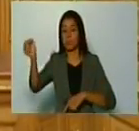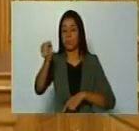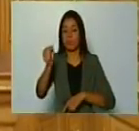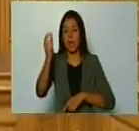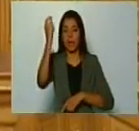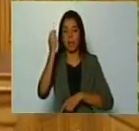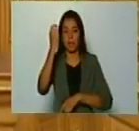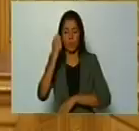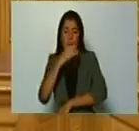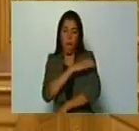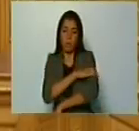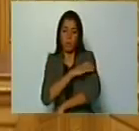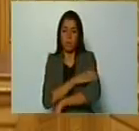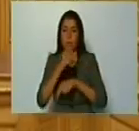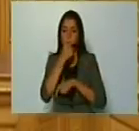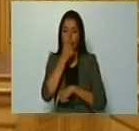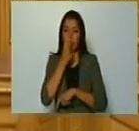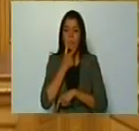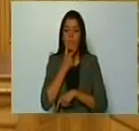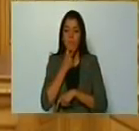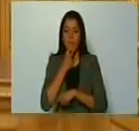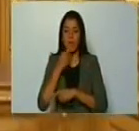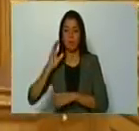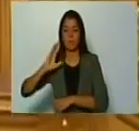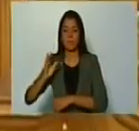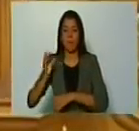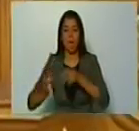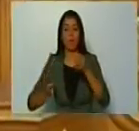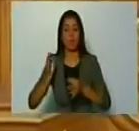del diputado Freddy Guevara.